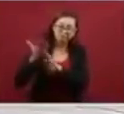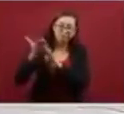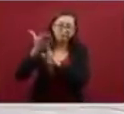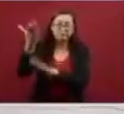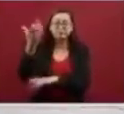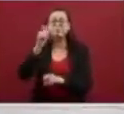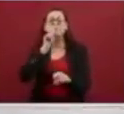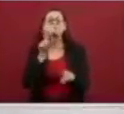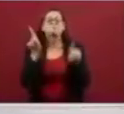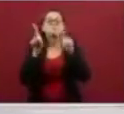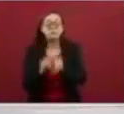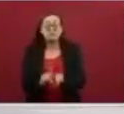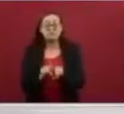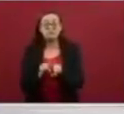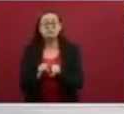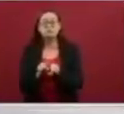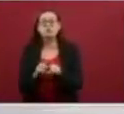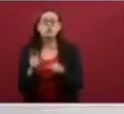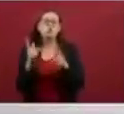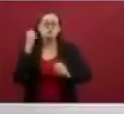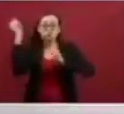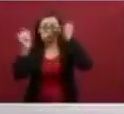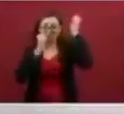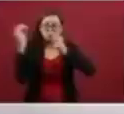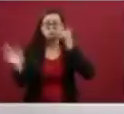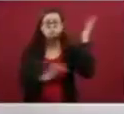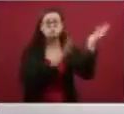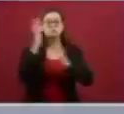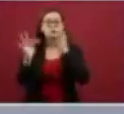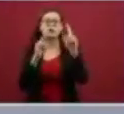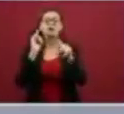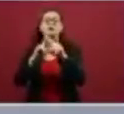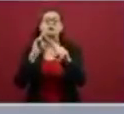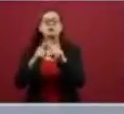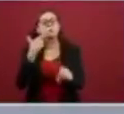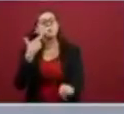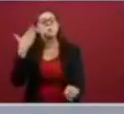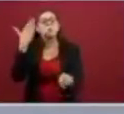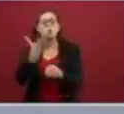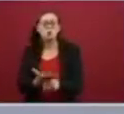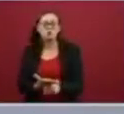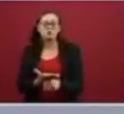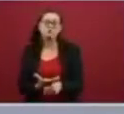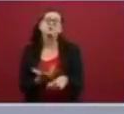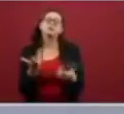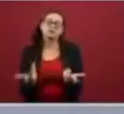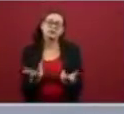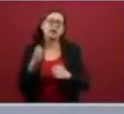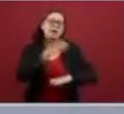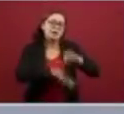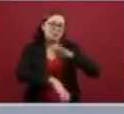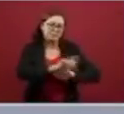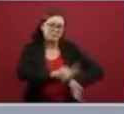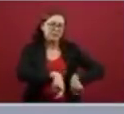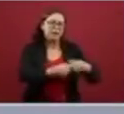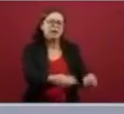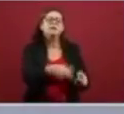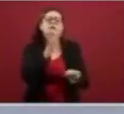cargo de las embajadas y de la Secretaría del Ramo. También